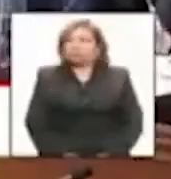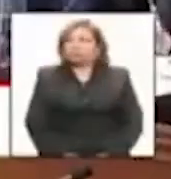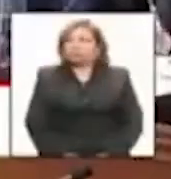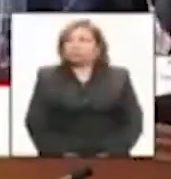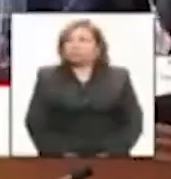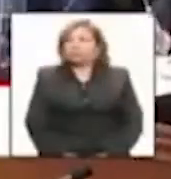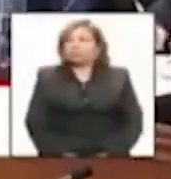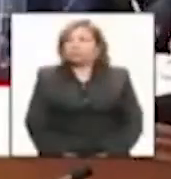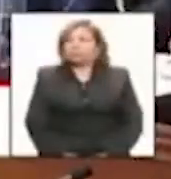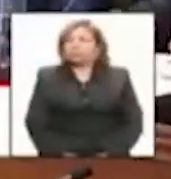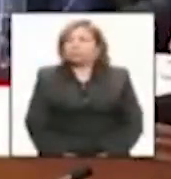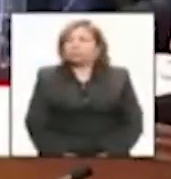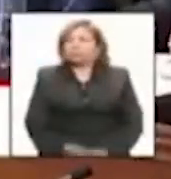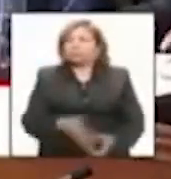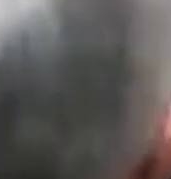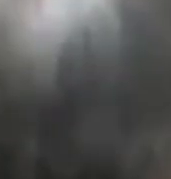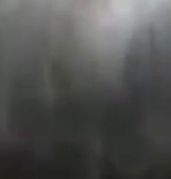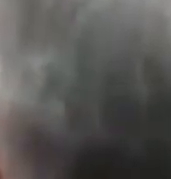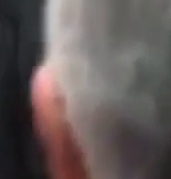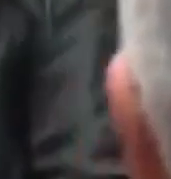por supuesto tienen que continuar, pero